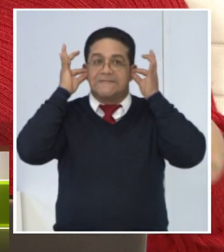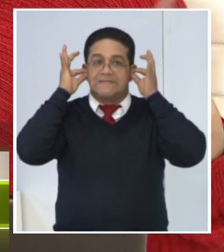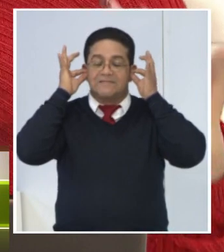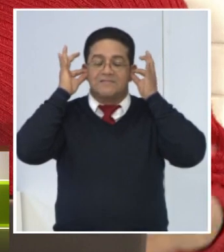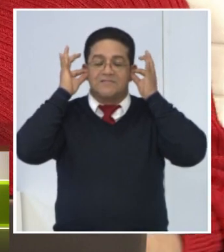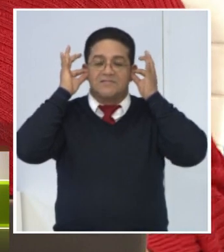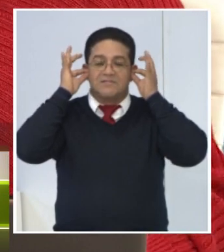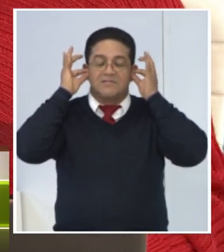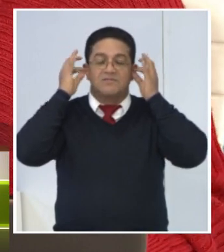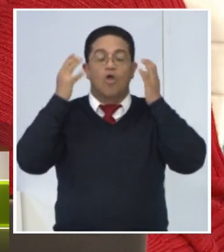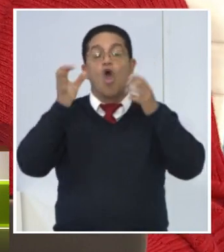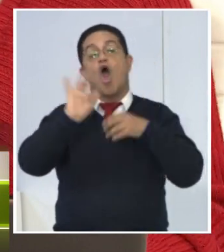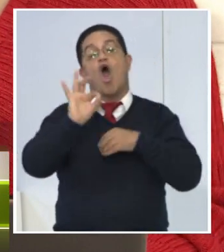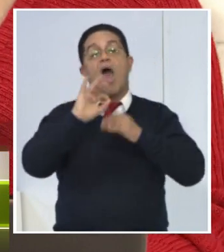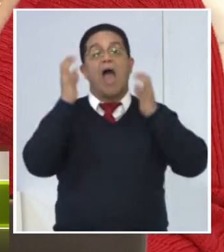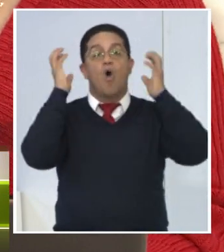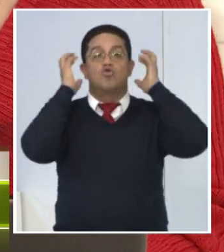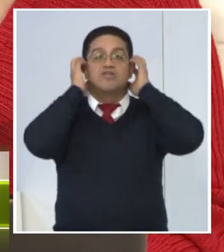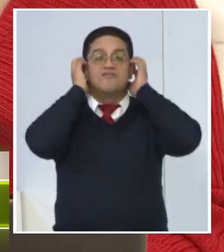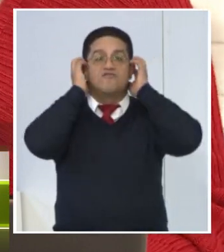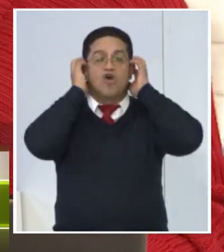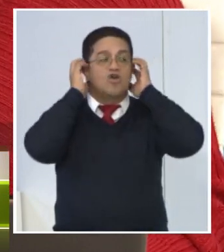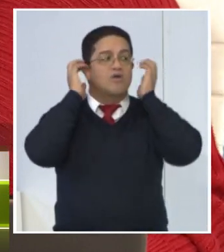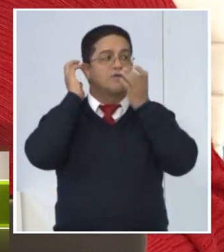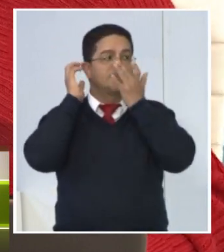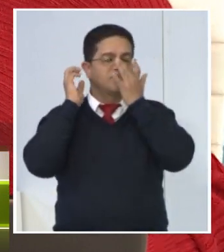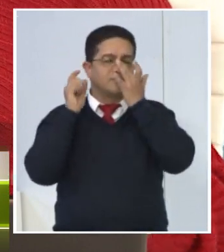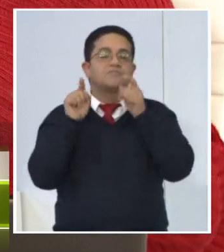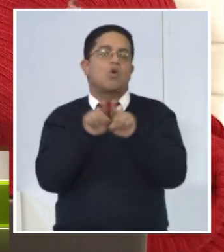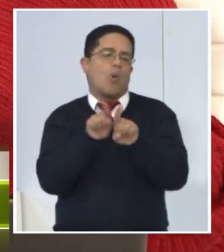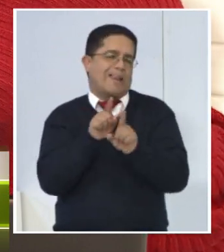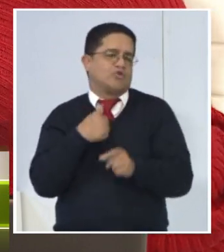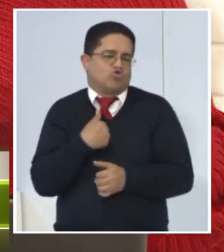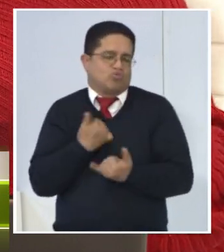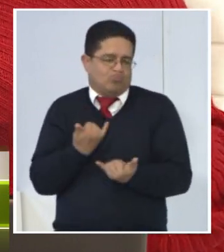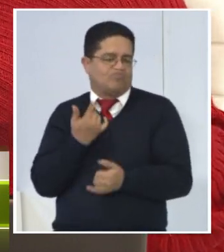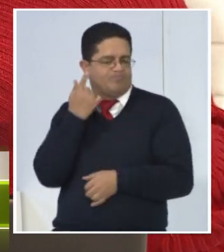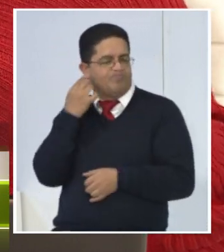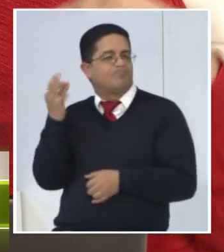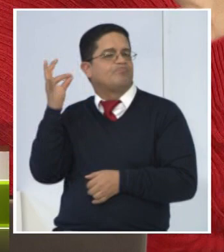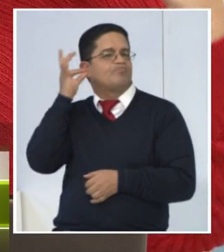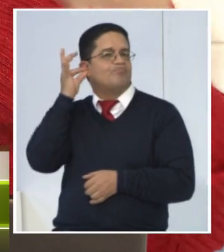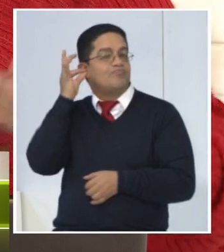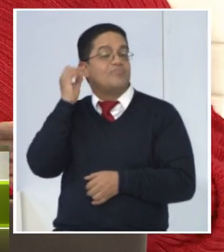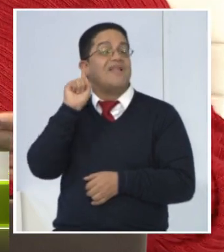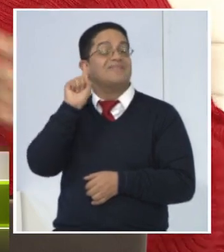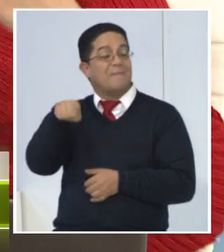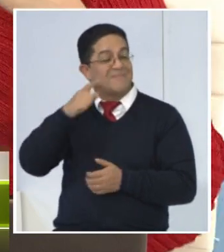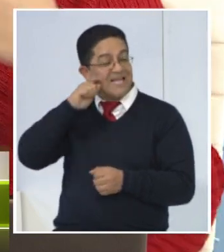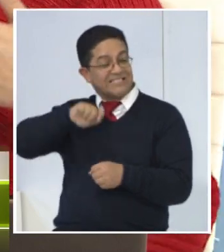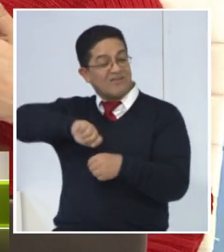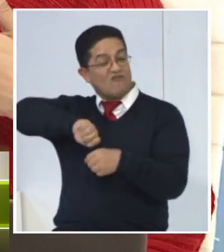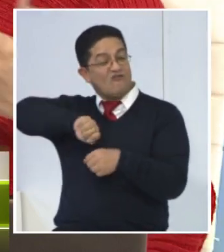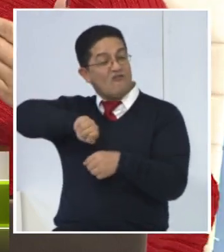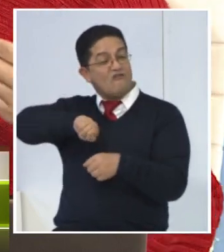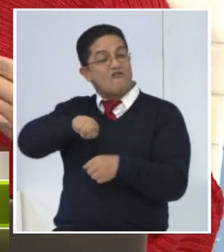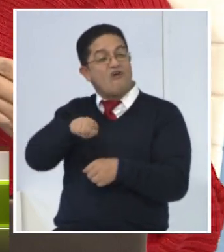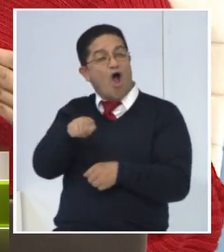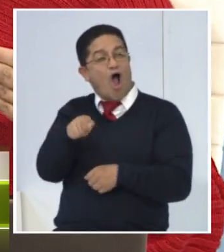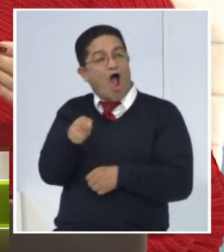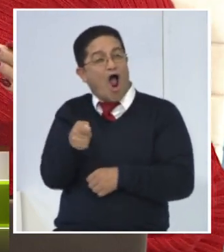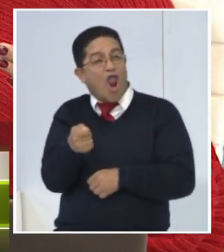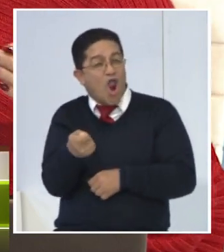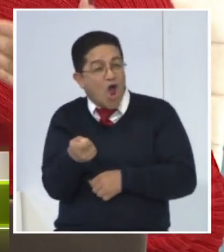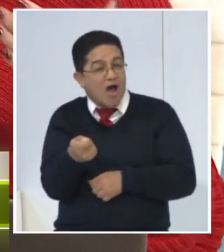utilizamos audífonos, por ejemplo, yo en este momento estoy utilizando un Uno, pero también el volumen que le vamos a dar a